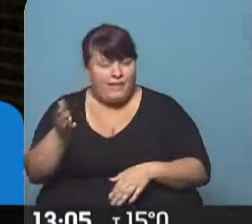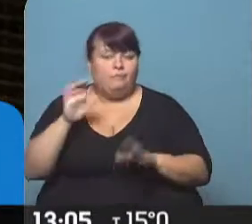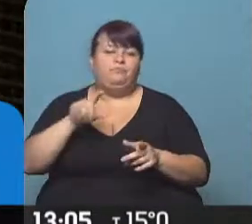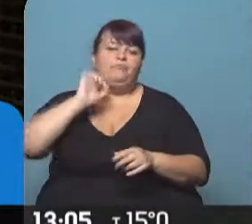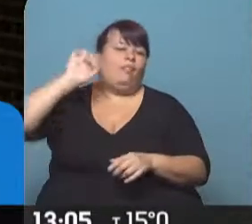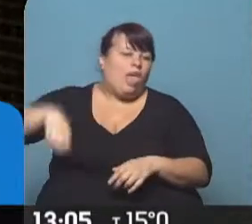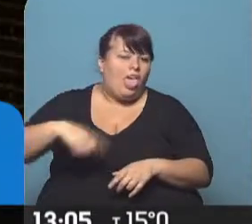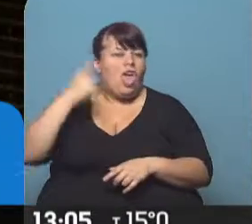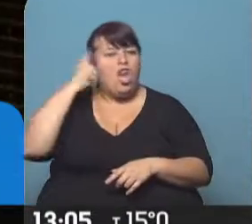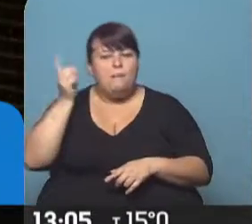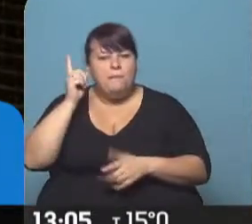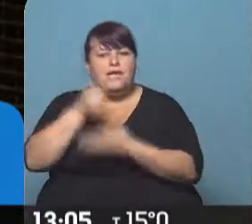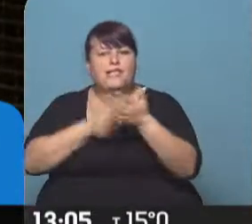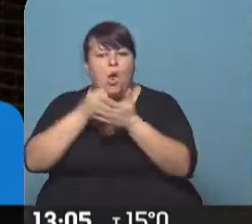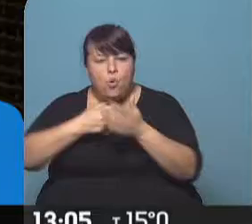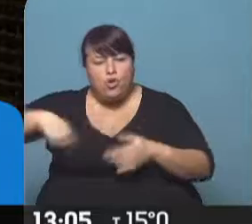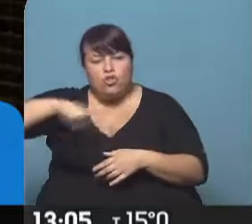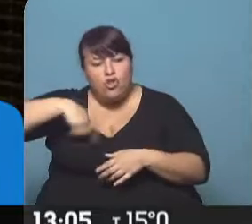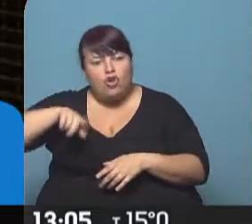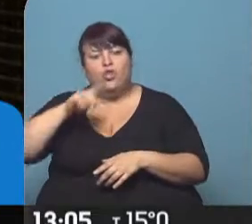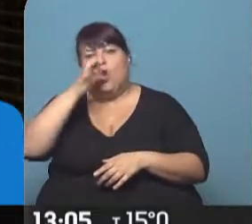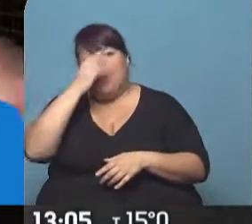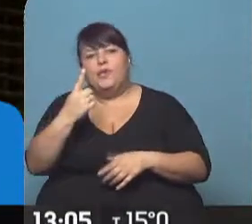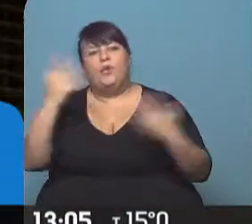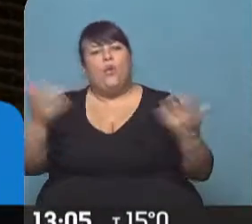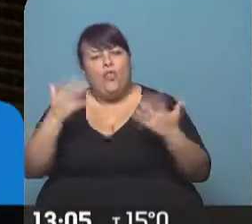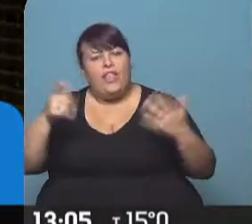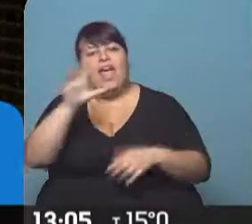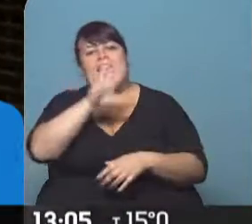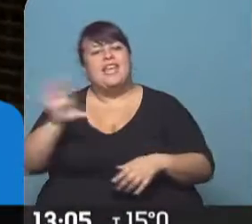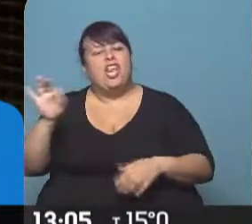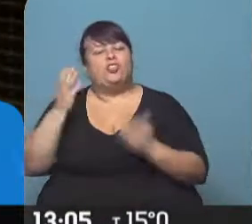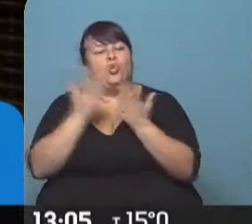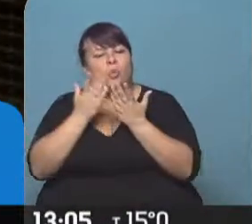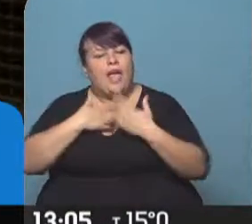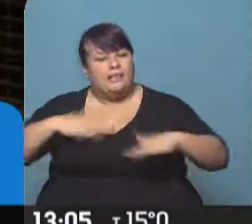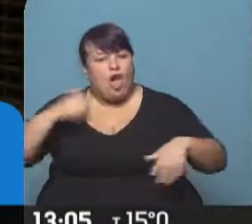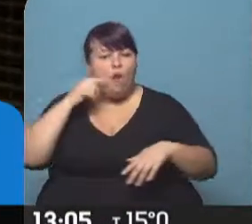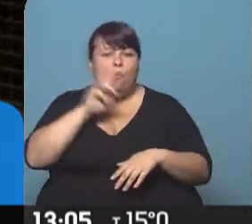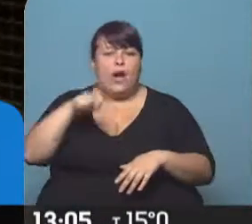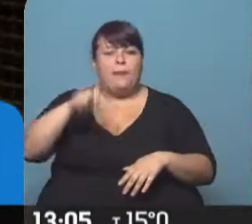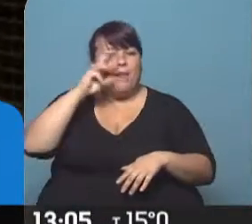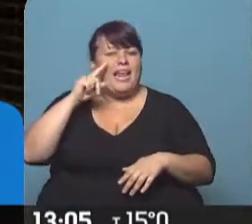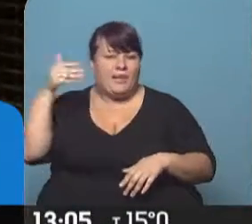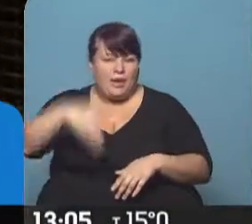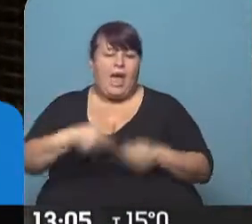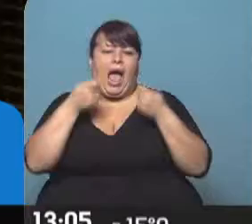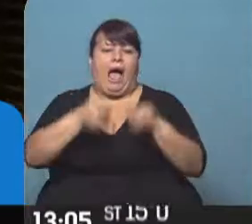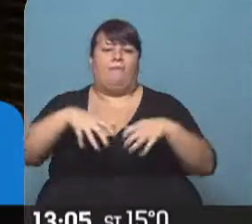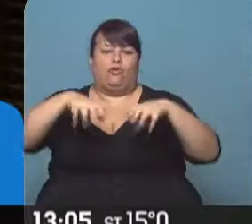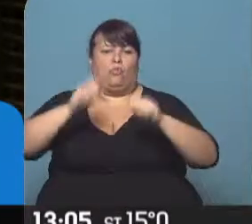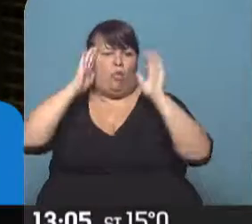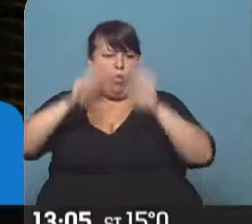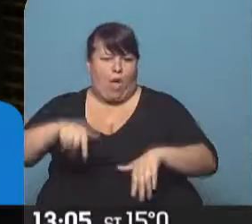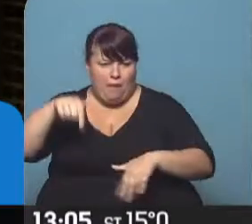obviando se está dejando de lado la lucha que estuvimos dando durante 21 días los 500 estudiantes los 500 pies y pies del pl que vinimos a cabo en cada toma que estuvimos